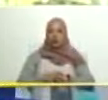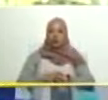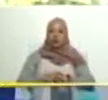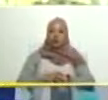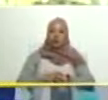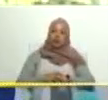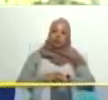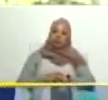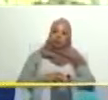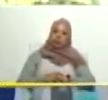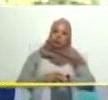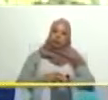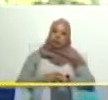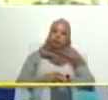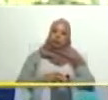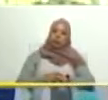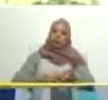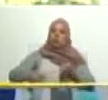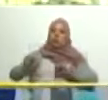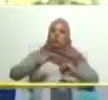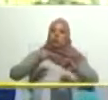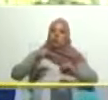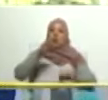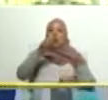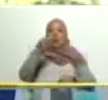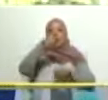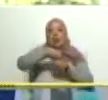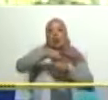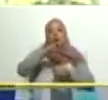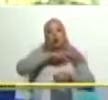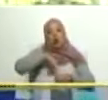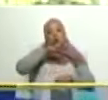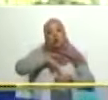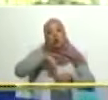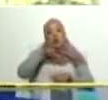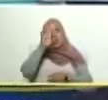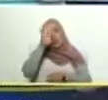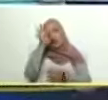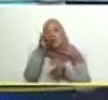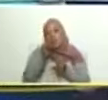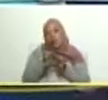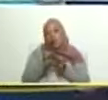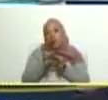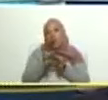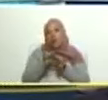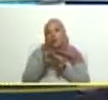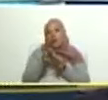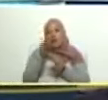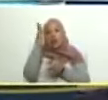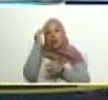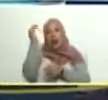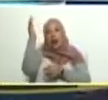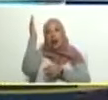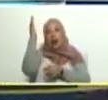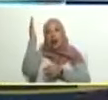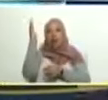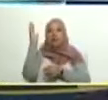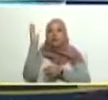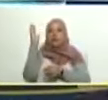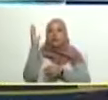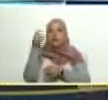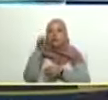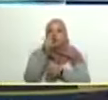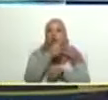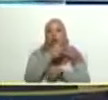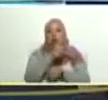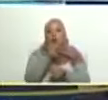movimiento interreligioso de la fe de la creencia, donde hay